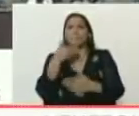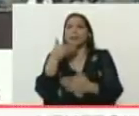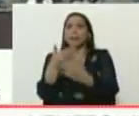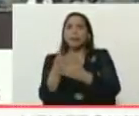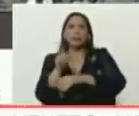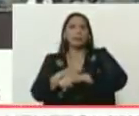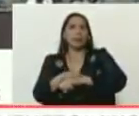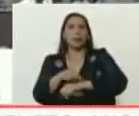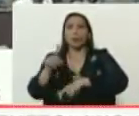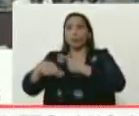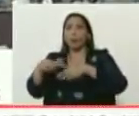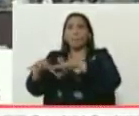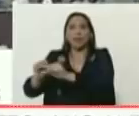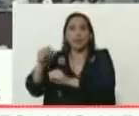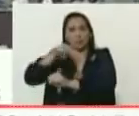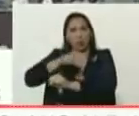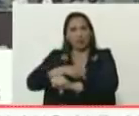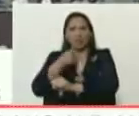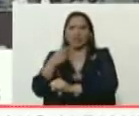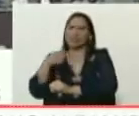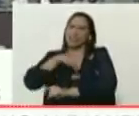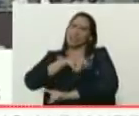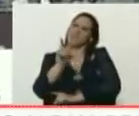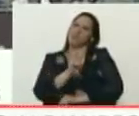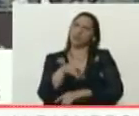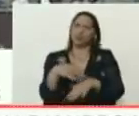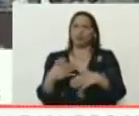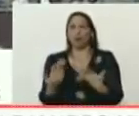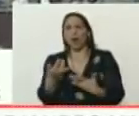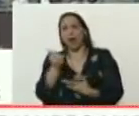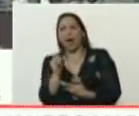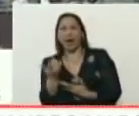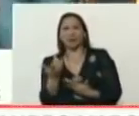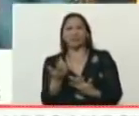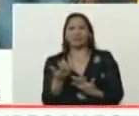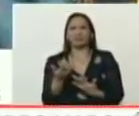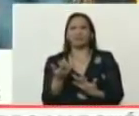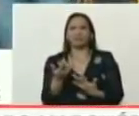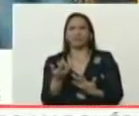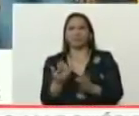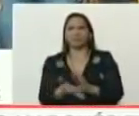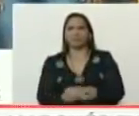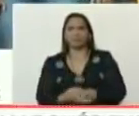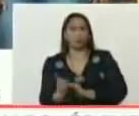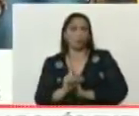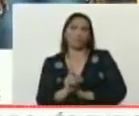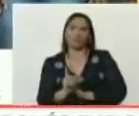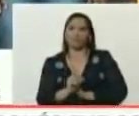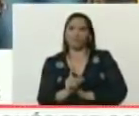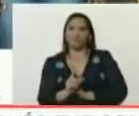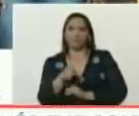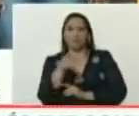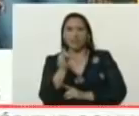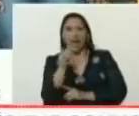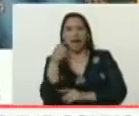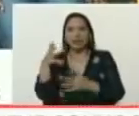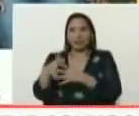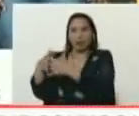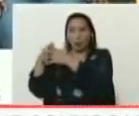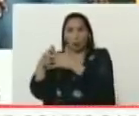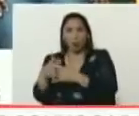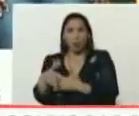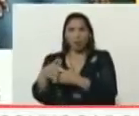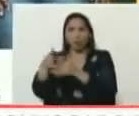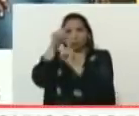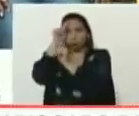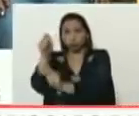venga el imperialismo aquí a decir en Venezuela está, no vale. No, ahí está, ya Estados Unidos